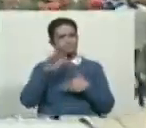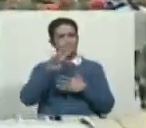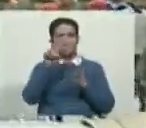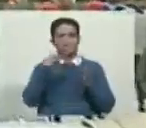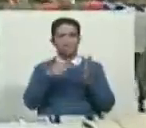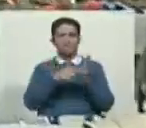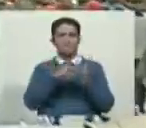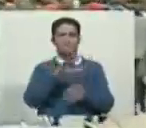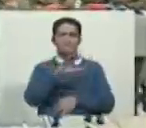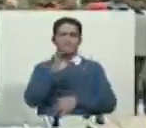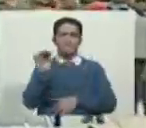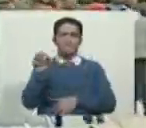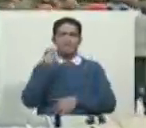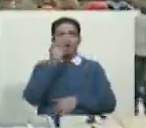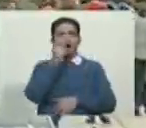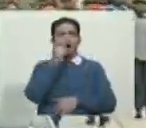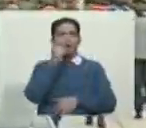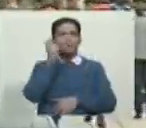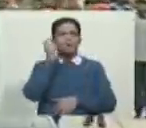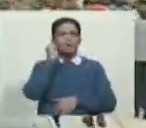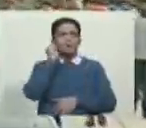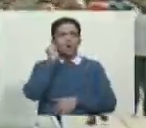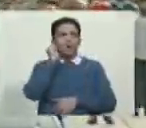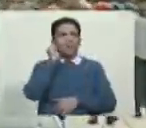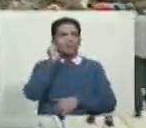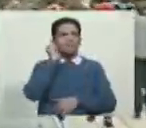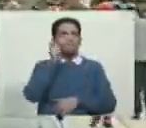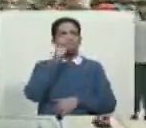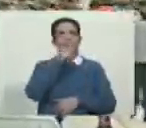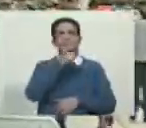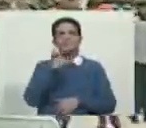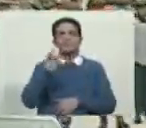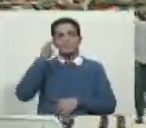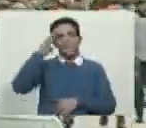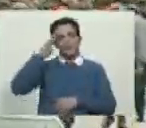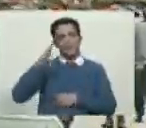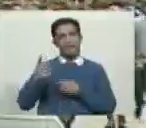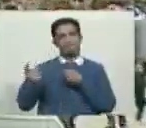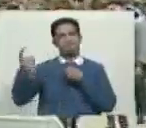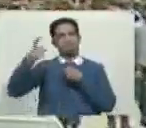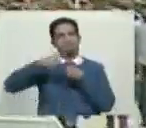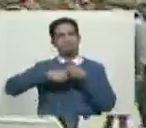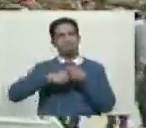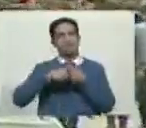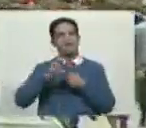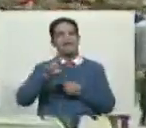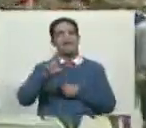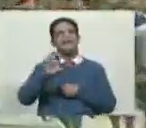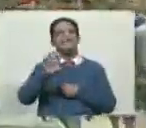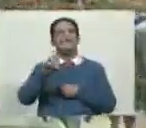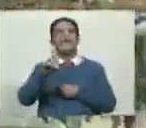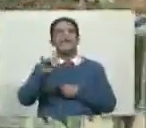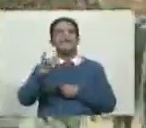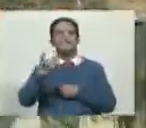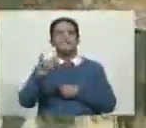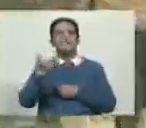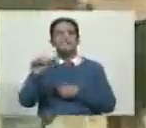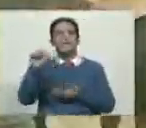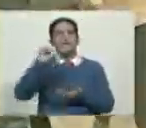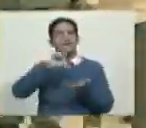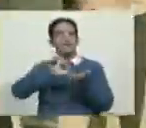la Fuerza Armada Nacional Bolivariana, personal militar acantonado en la Redi Capital. Es parte